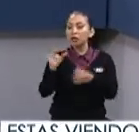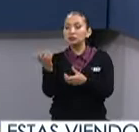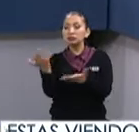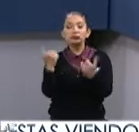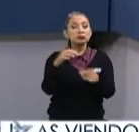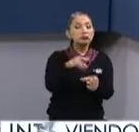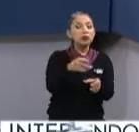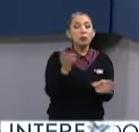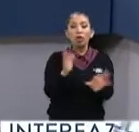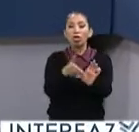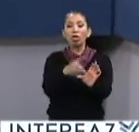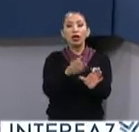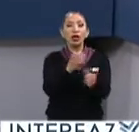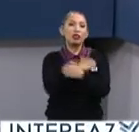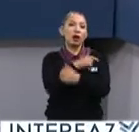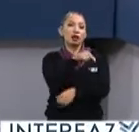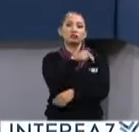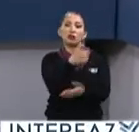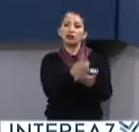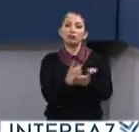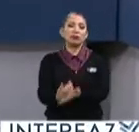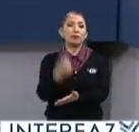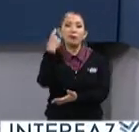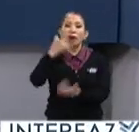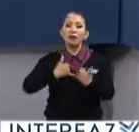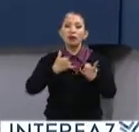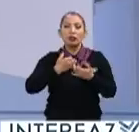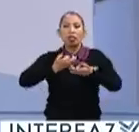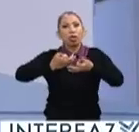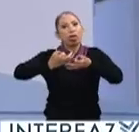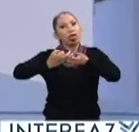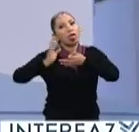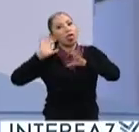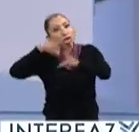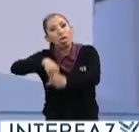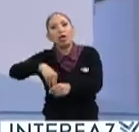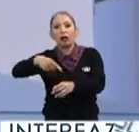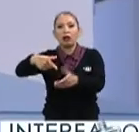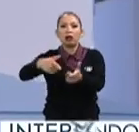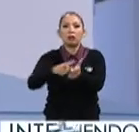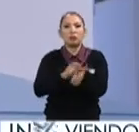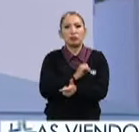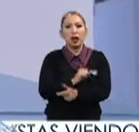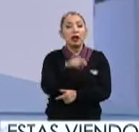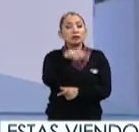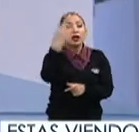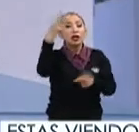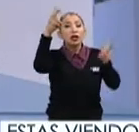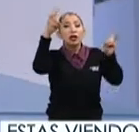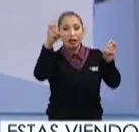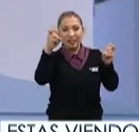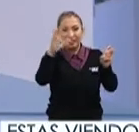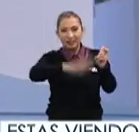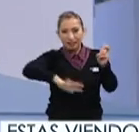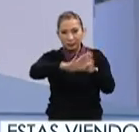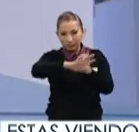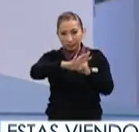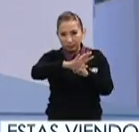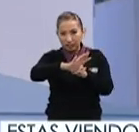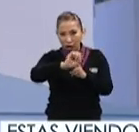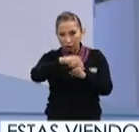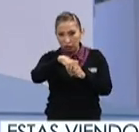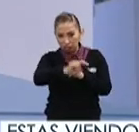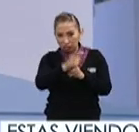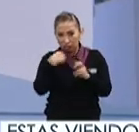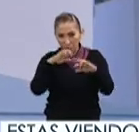jóvenes, sin duda alguna que es la educación. De hecho, este foro se llamó, el de las